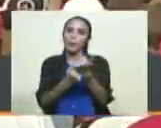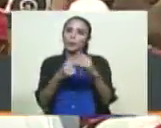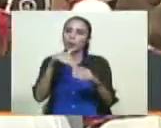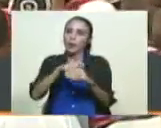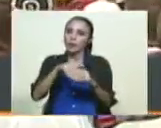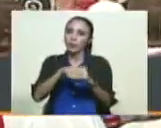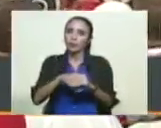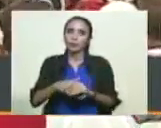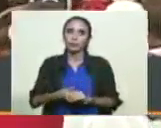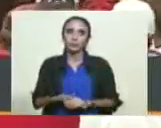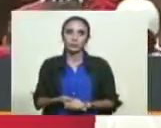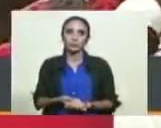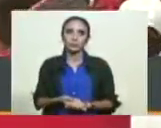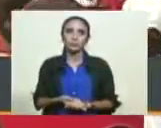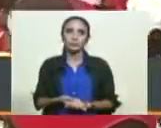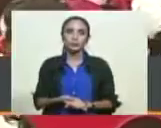votos.